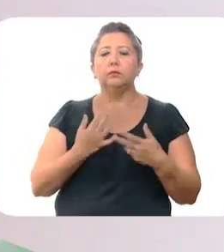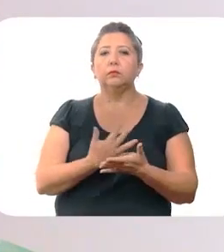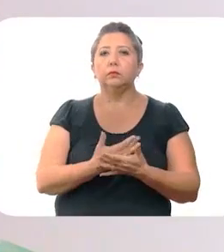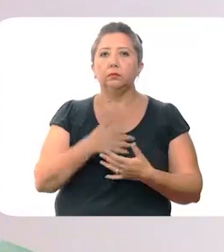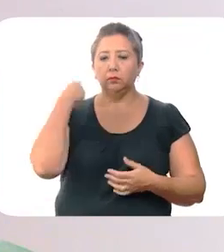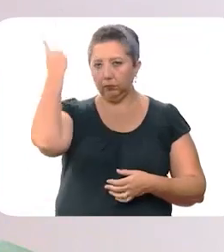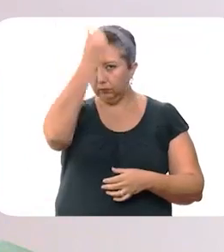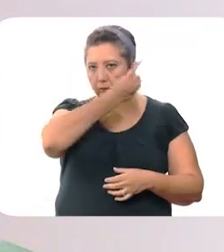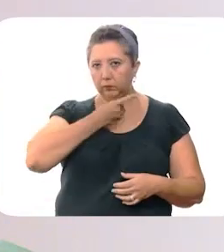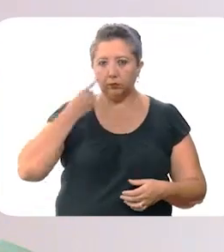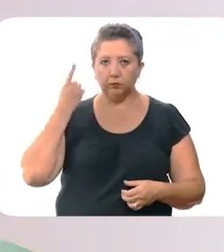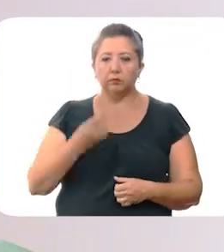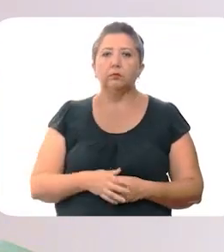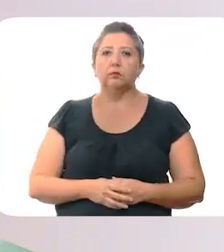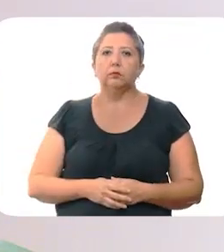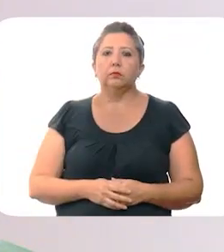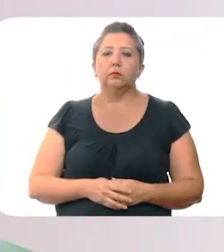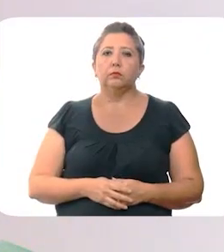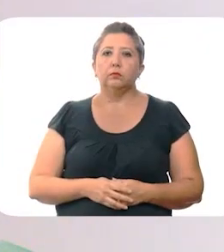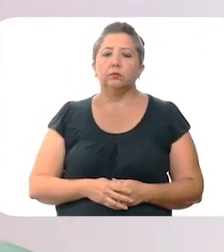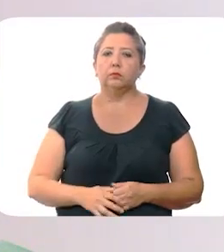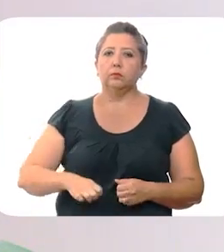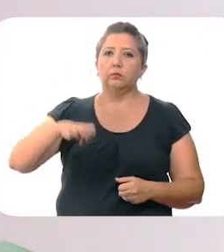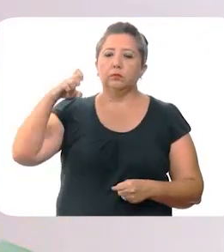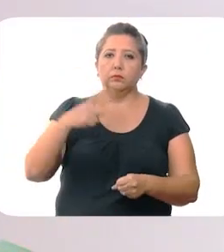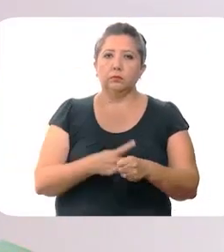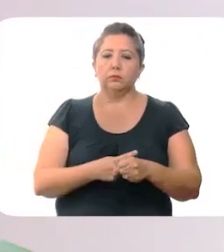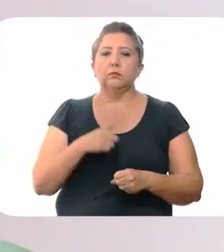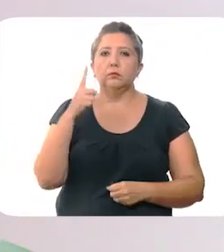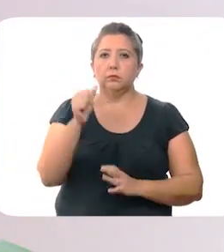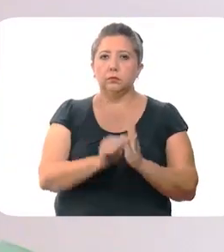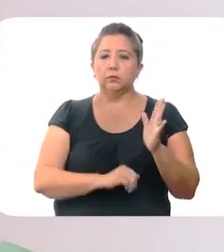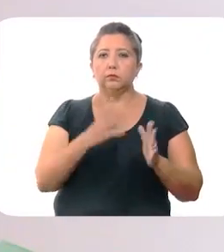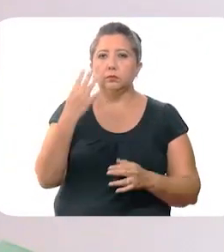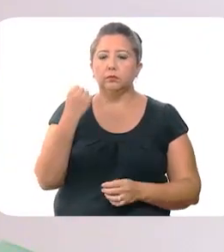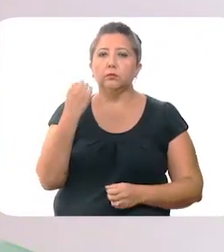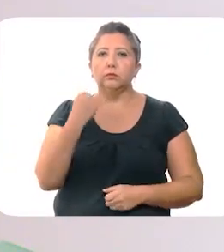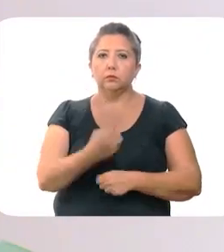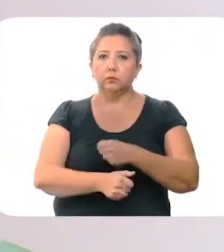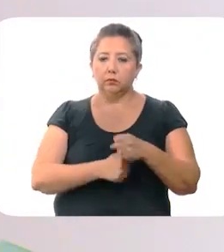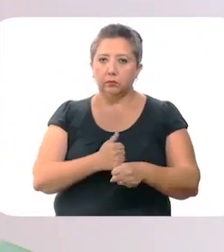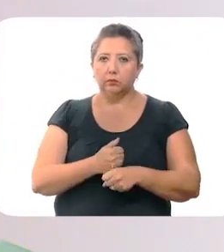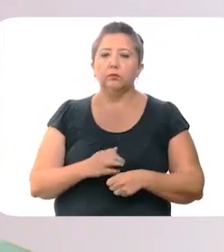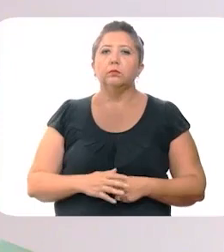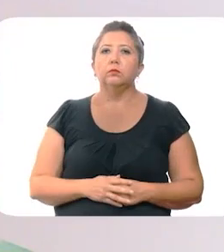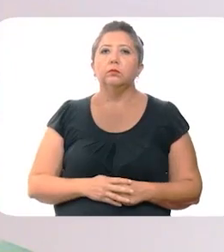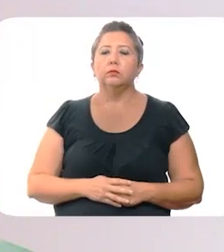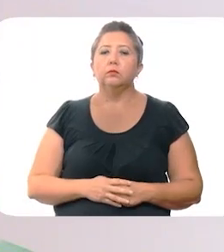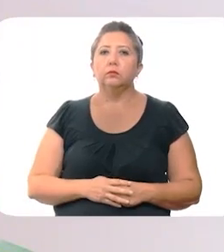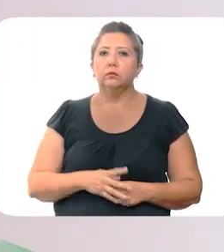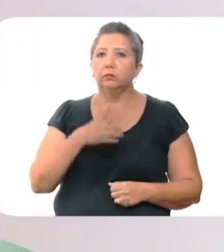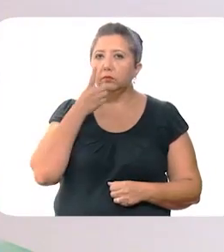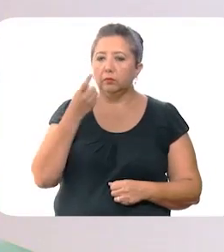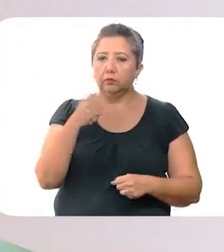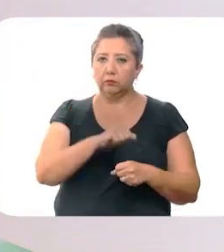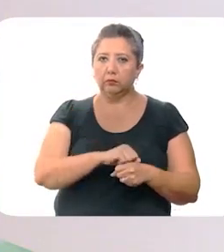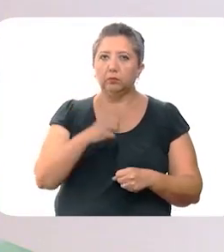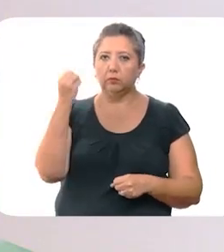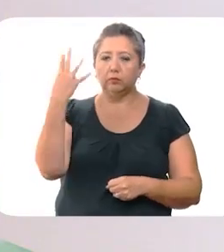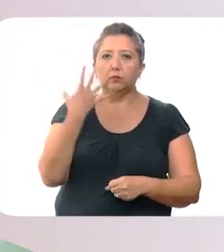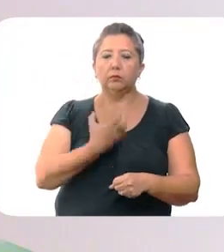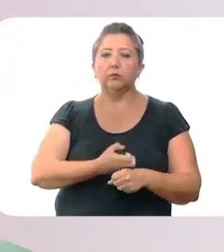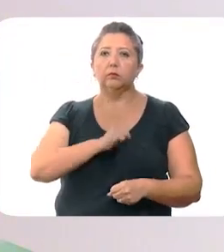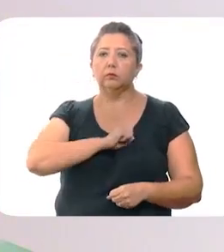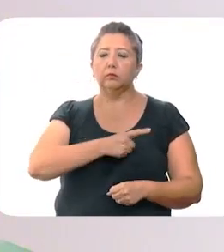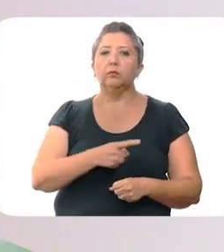otros pacientes a la espera de diagnóstico. El rango de edad de los casos es de 1 mes a 99 años. Los indicadores semanales